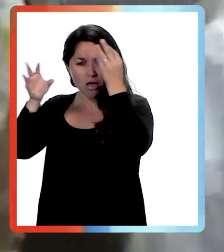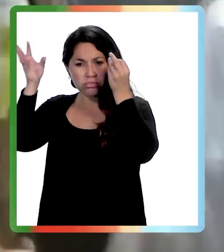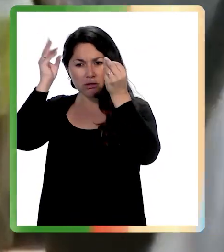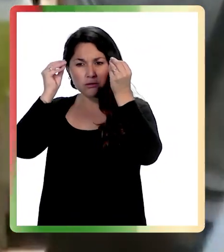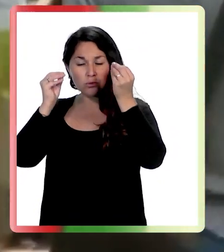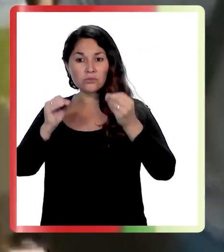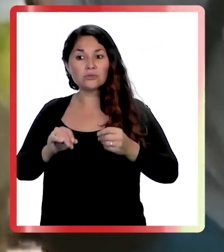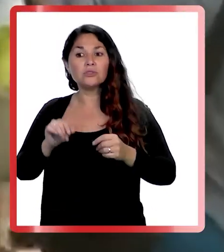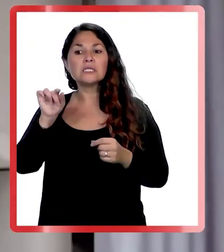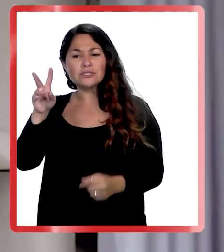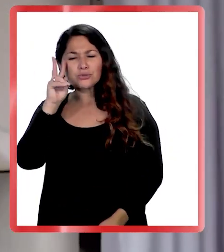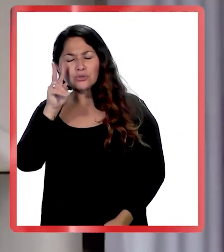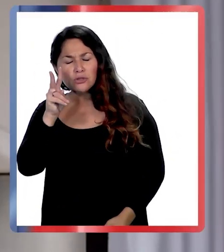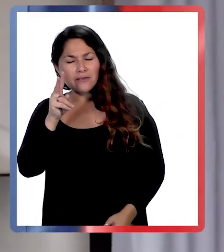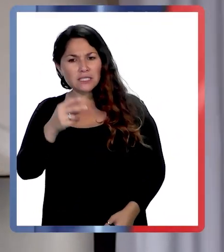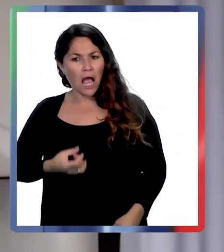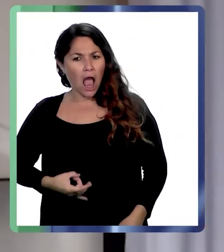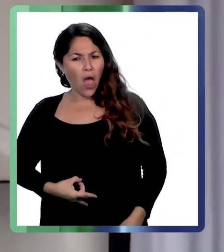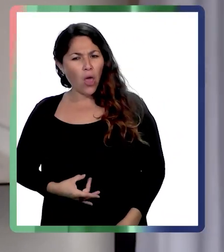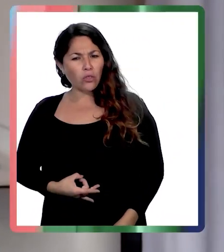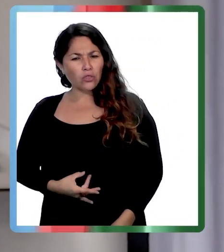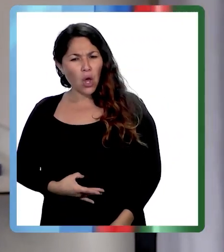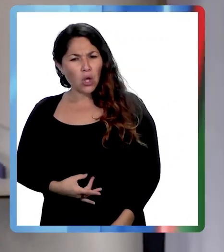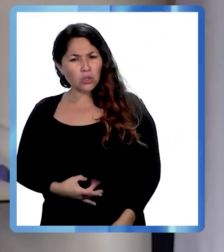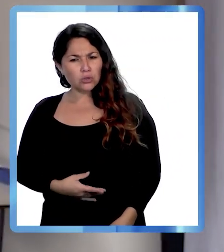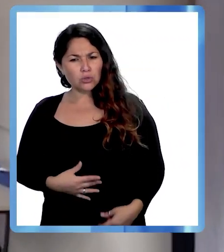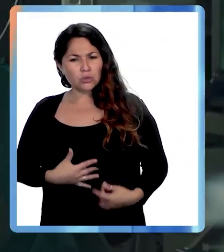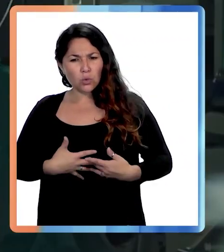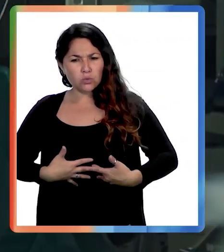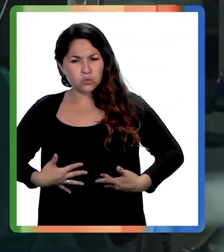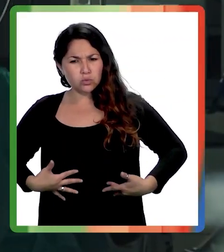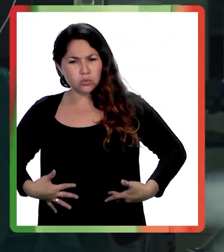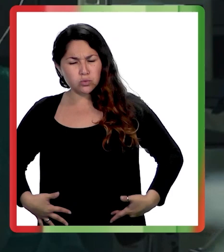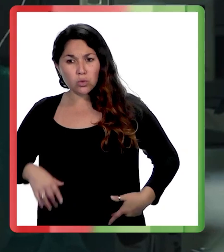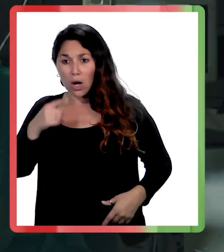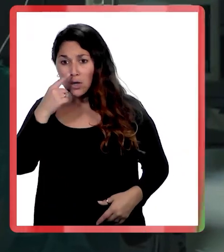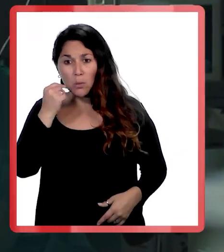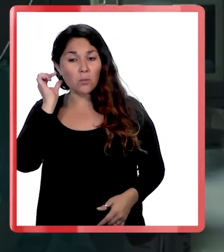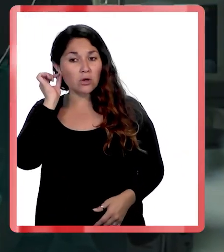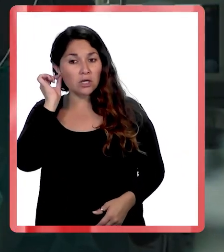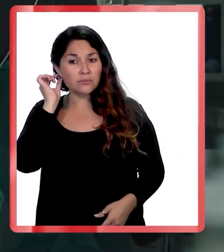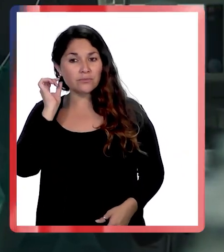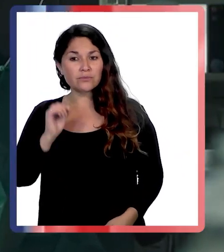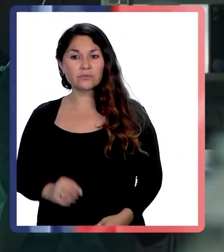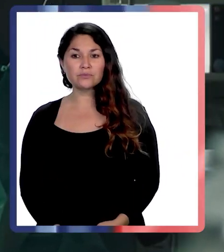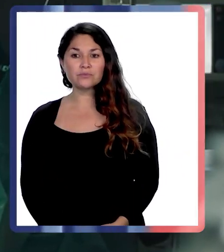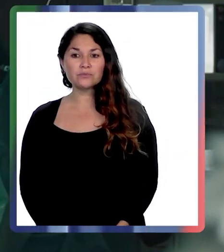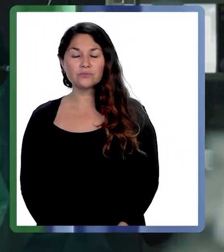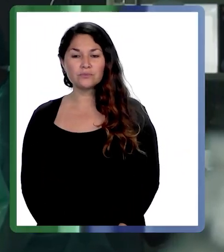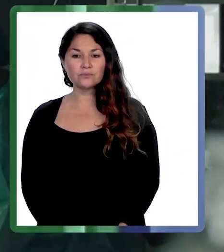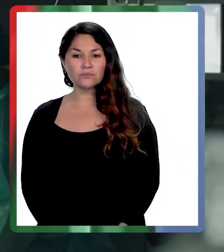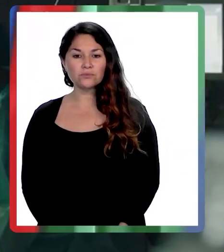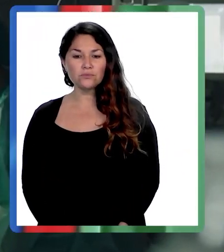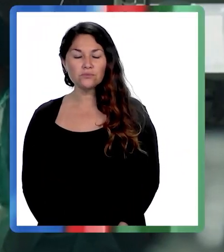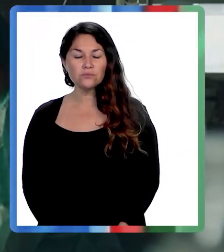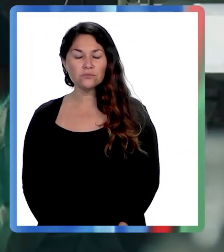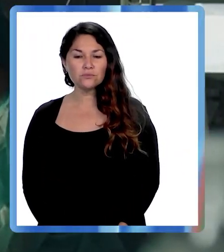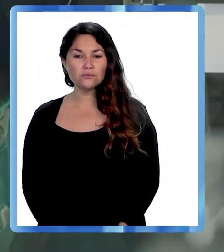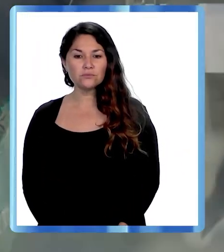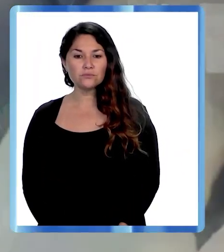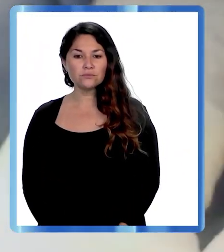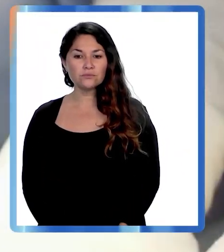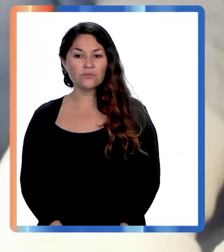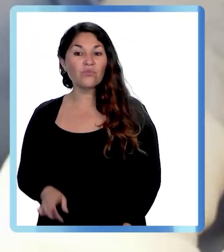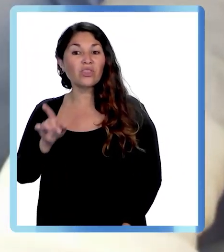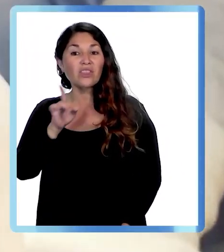esto, si tú ves un dolor abdominal recurrente en cualquier persona, sea hombre o mujer, eh, en general